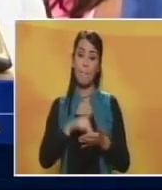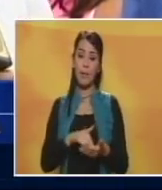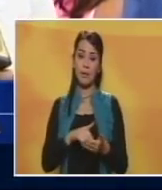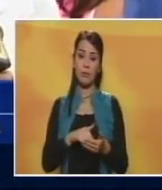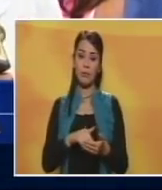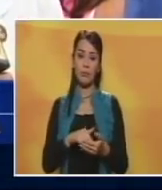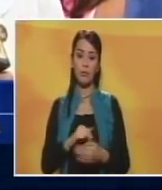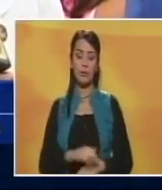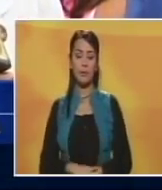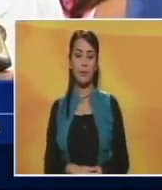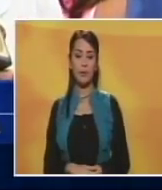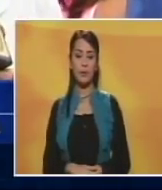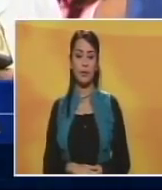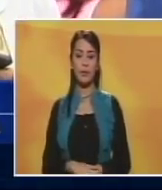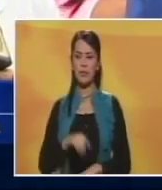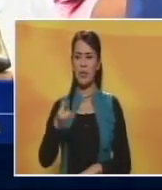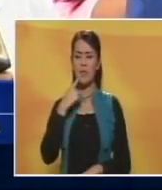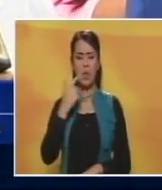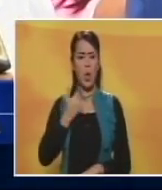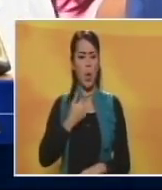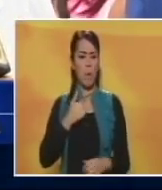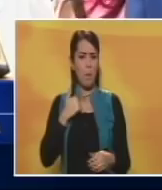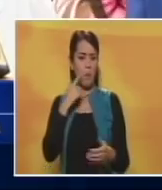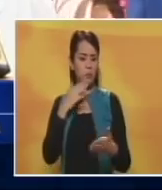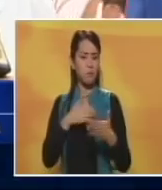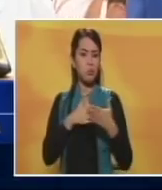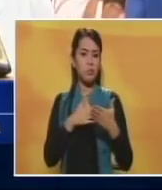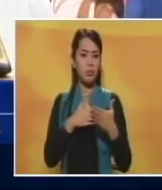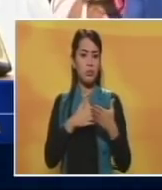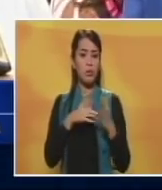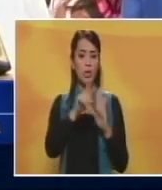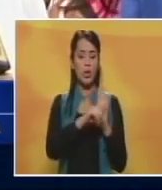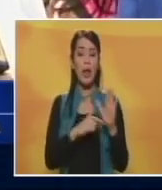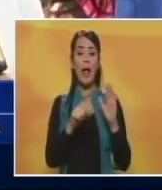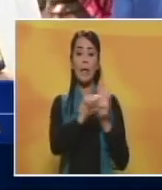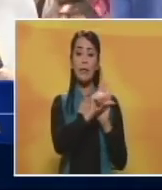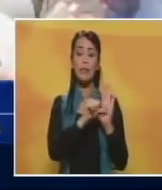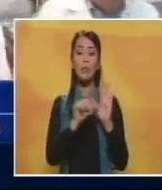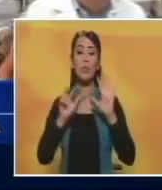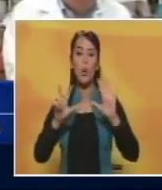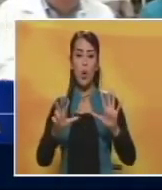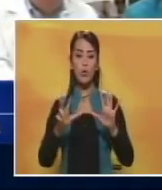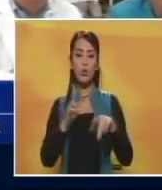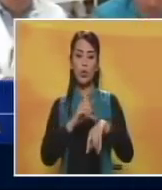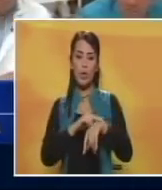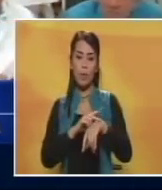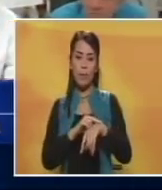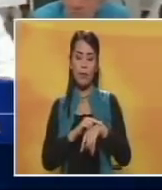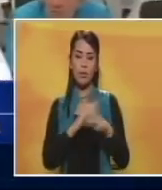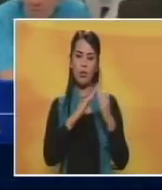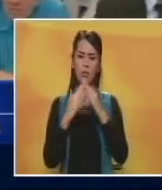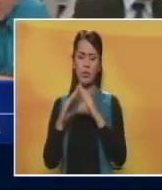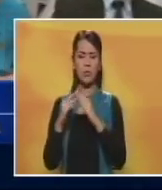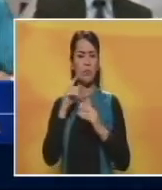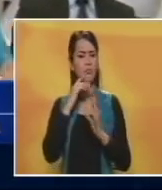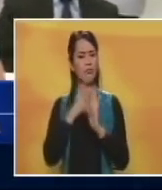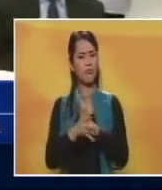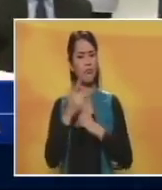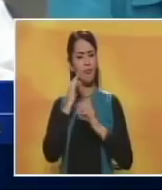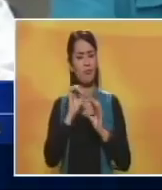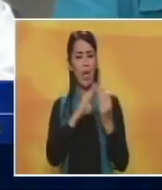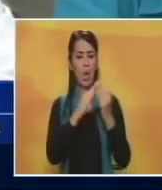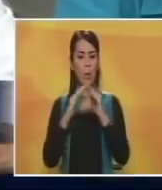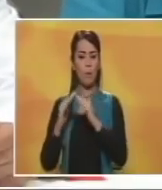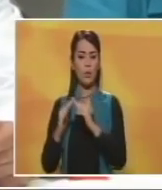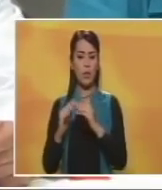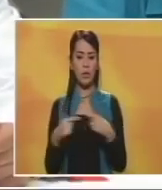paso intentan eliminar el cumplimiento del artículo 8 por parte de los médicos integrales comunitarios, y eso va a dejar desasistidas a las